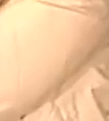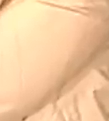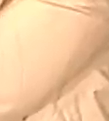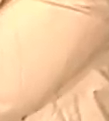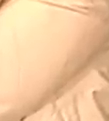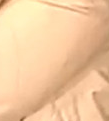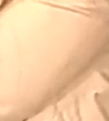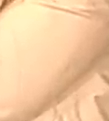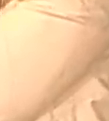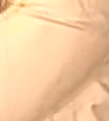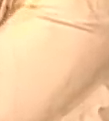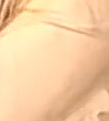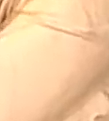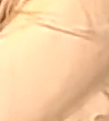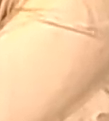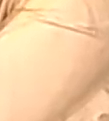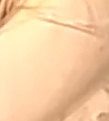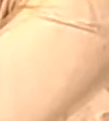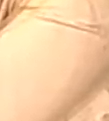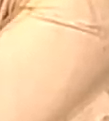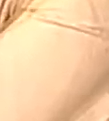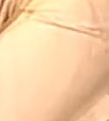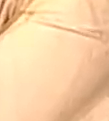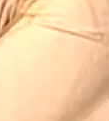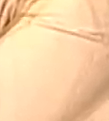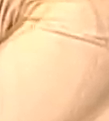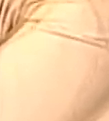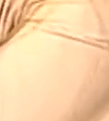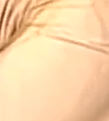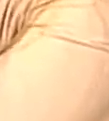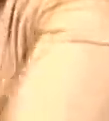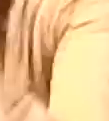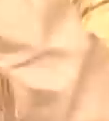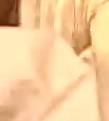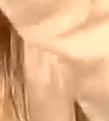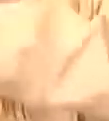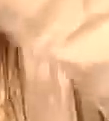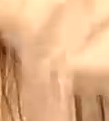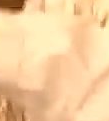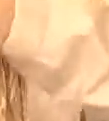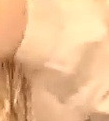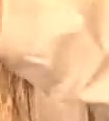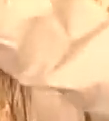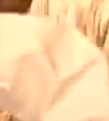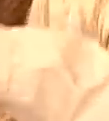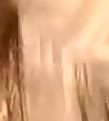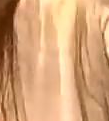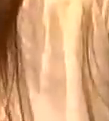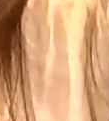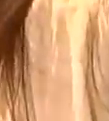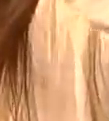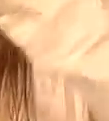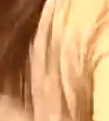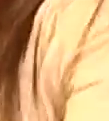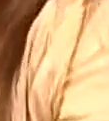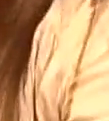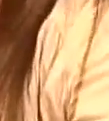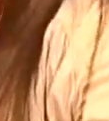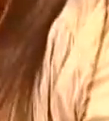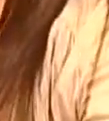Historia con futuro, un pasado que es presente, porque aún se está